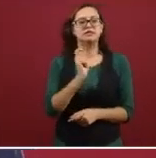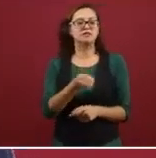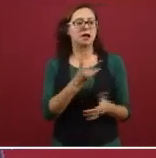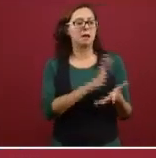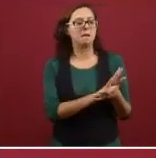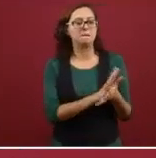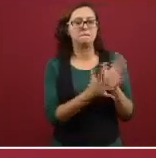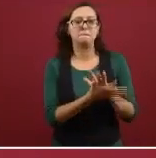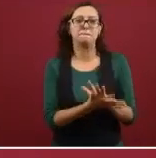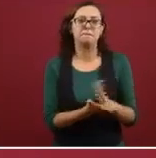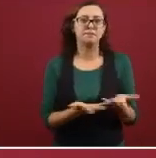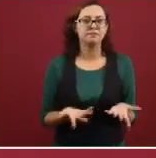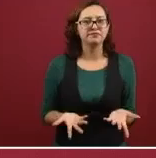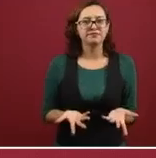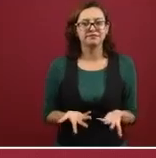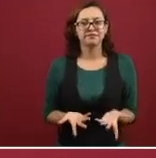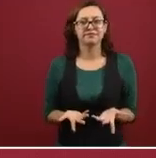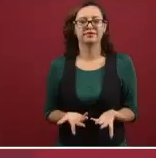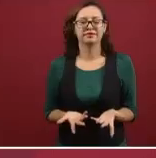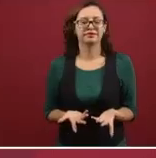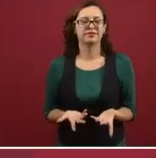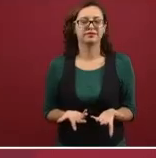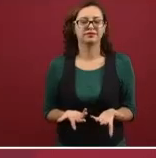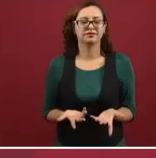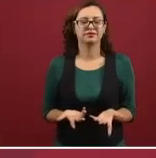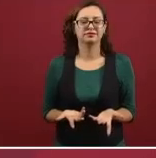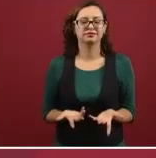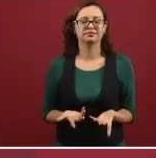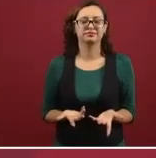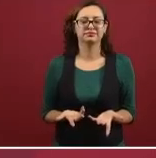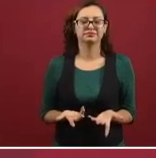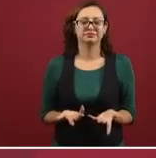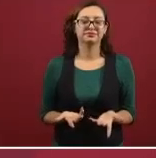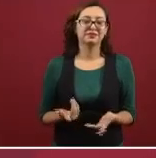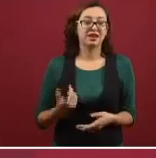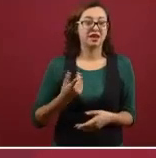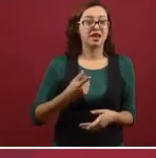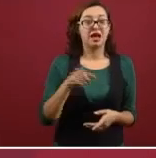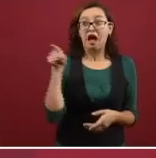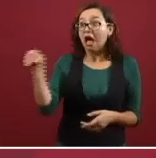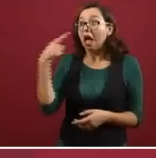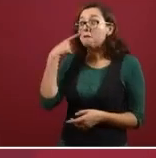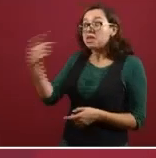gritan como pregonero cuando se trata de nosotros, ¿no?